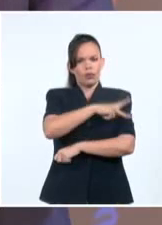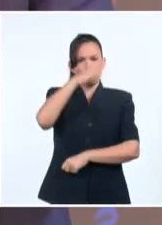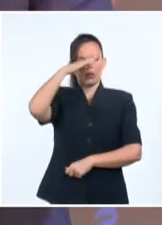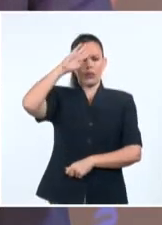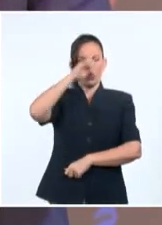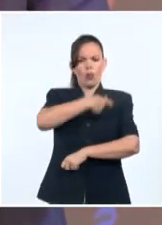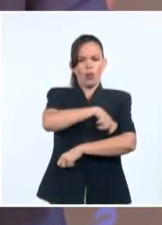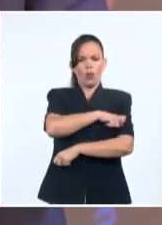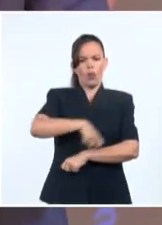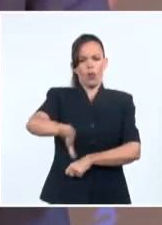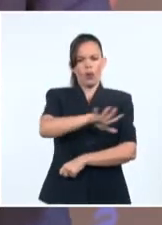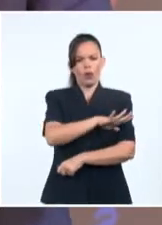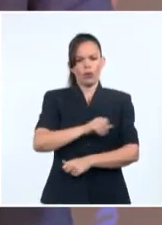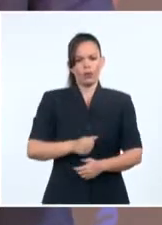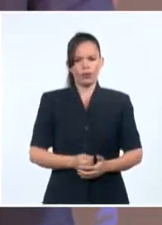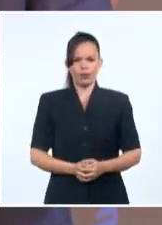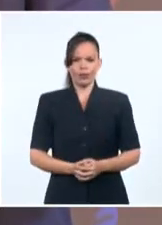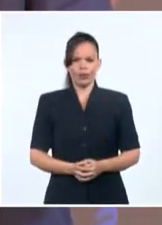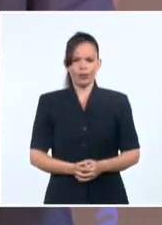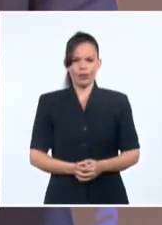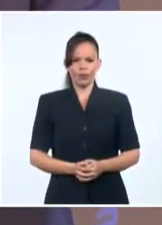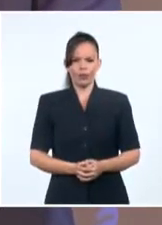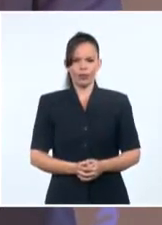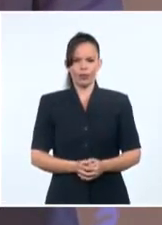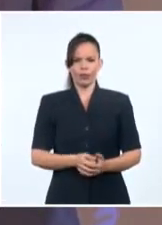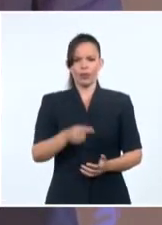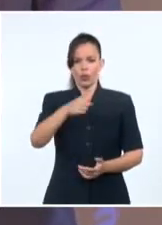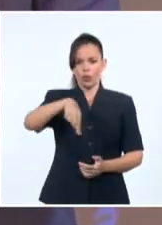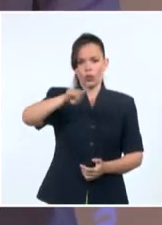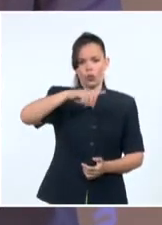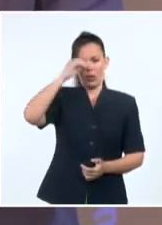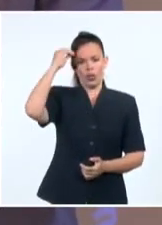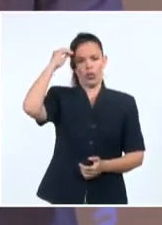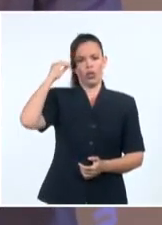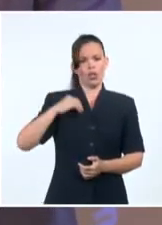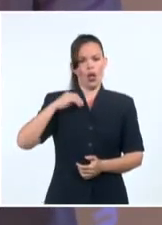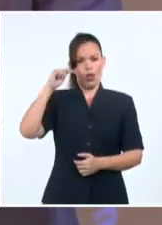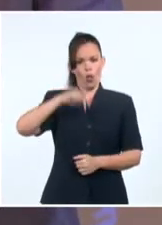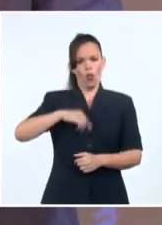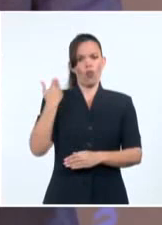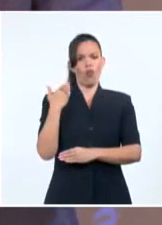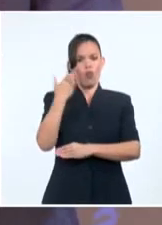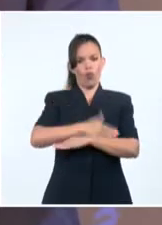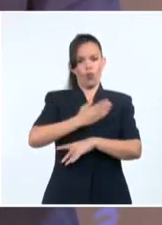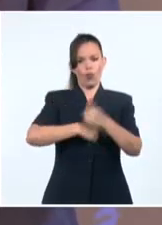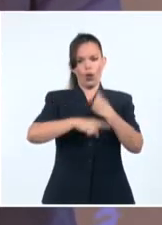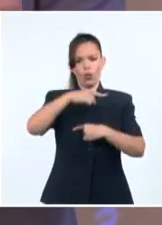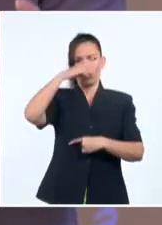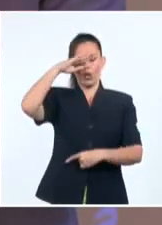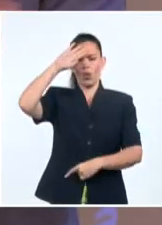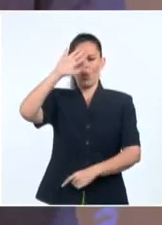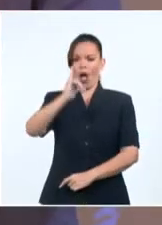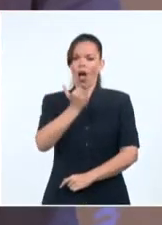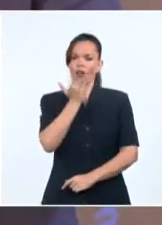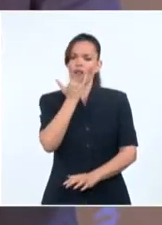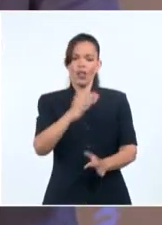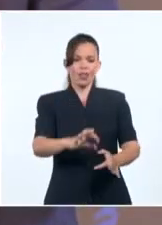hoy el mayor obstáculo para el desarrollo económico y social de nuestro